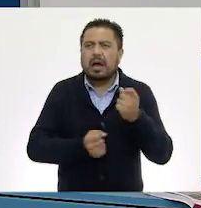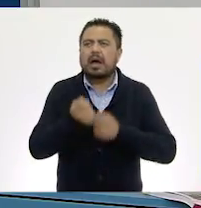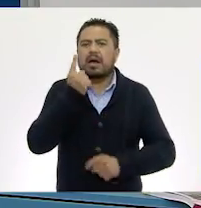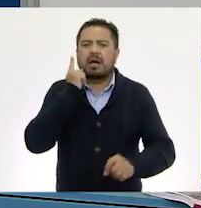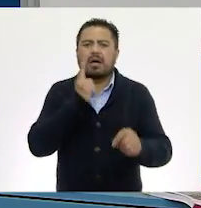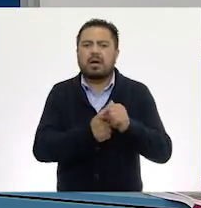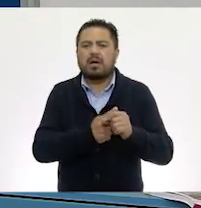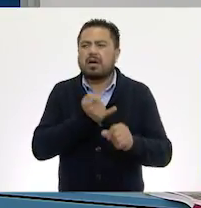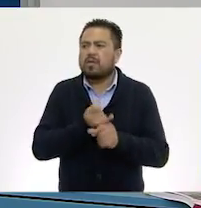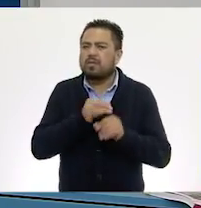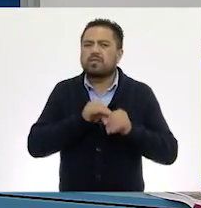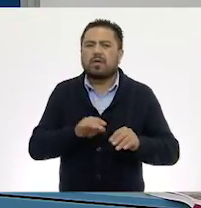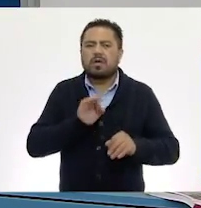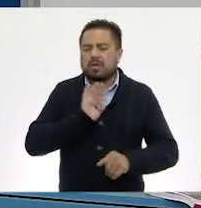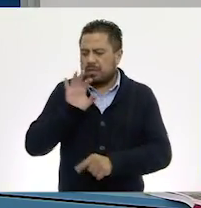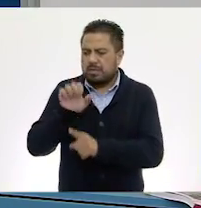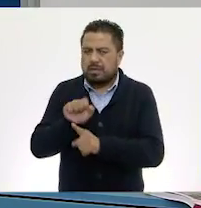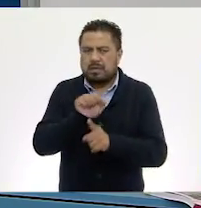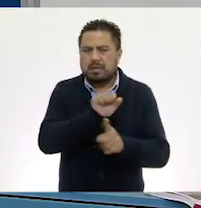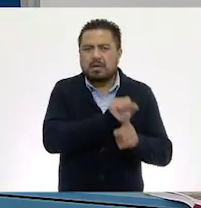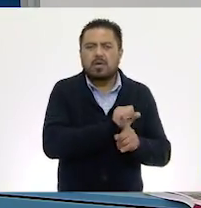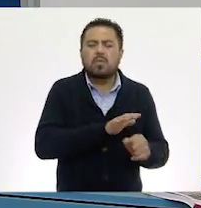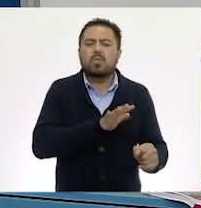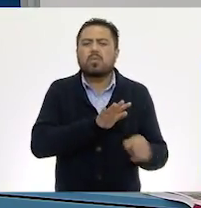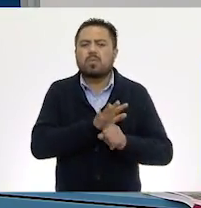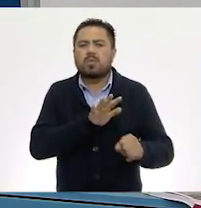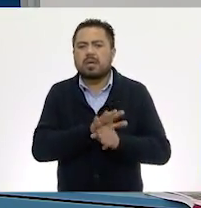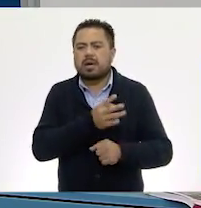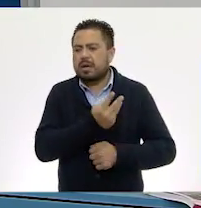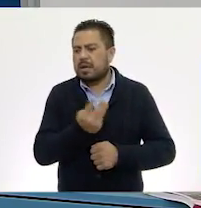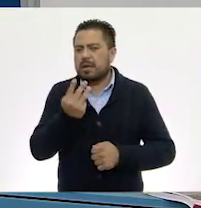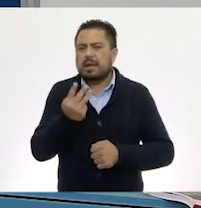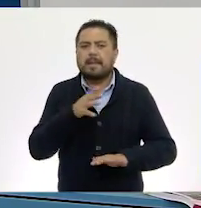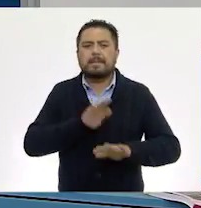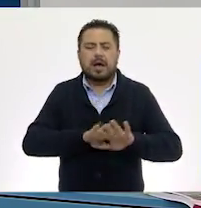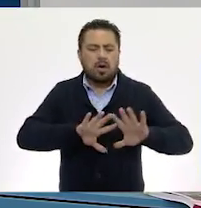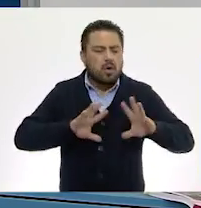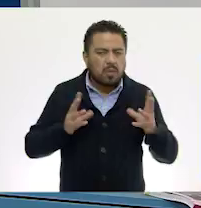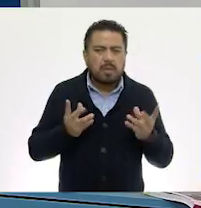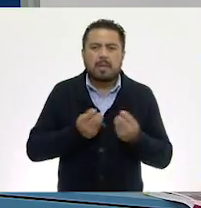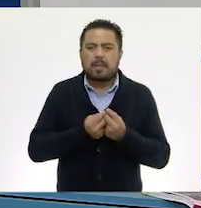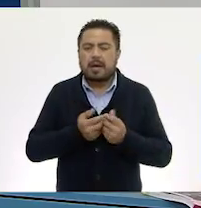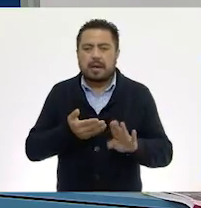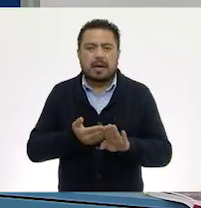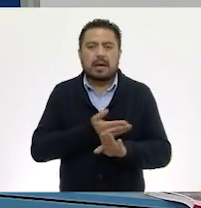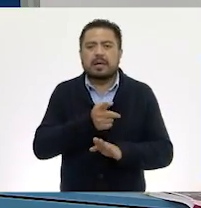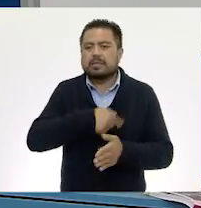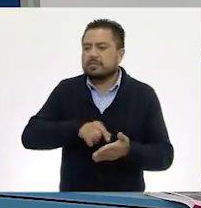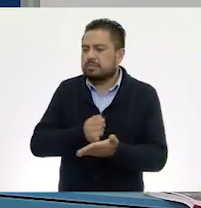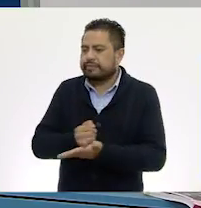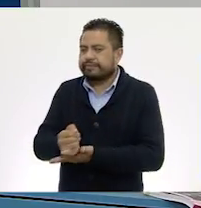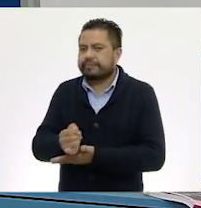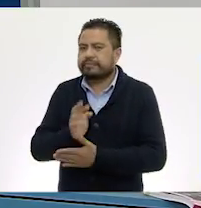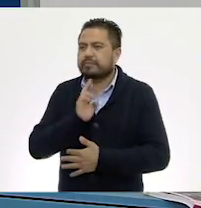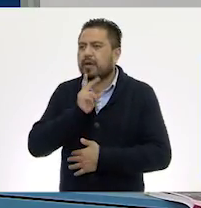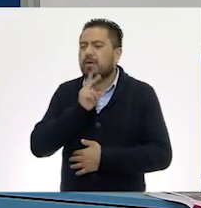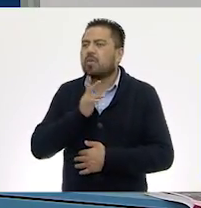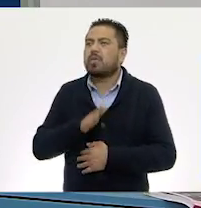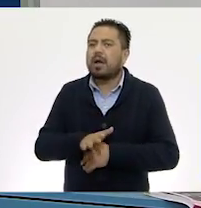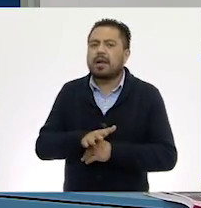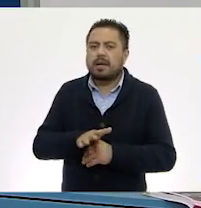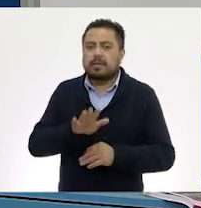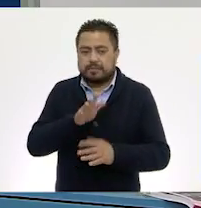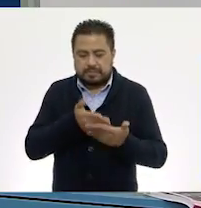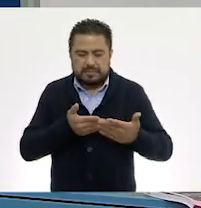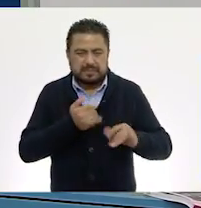omite información e identificar cuál de las 3 es la más completa antes de tomar una decisión. Ahora,